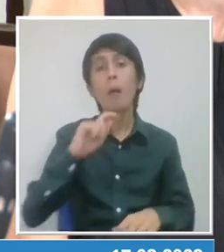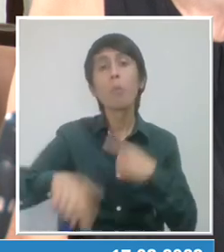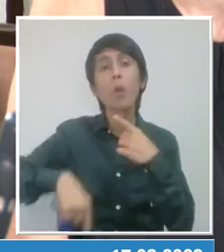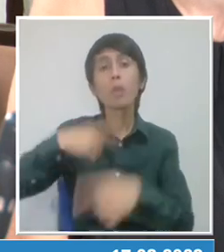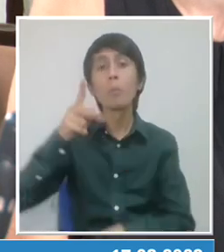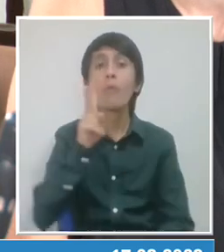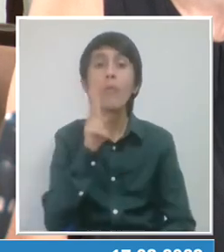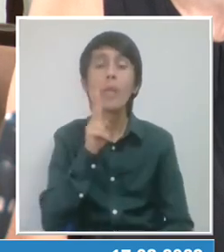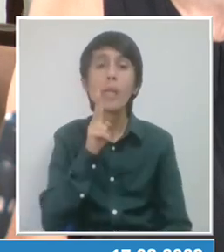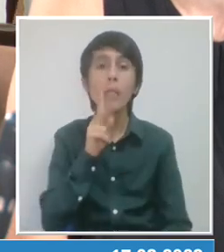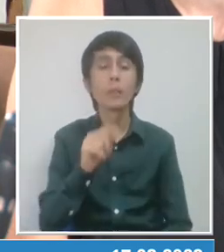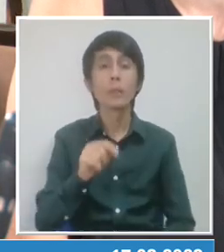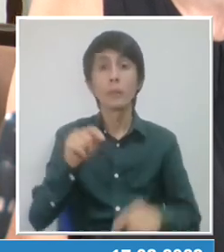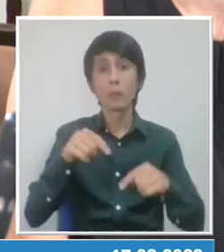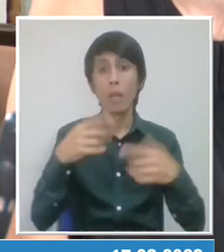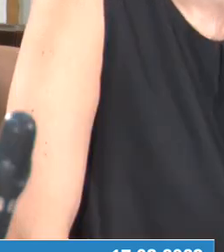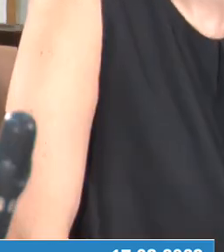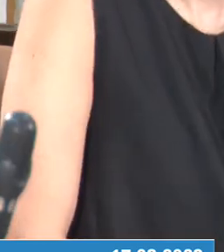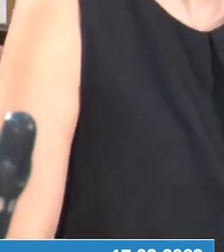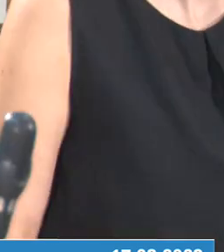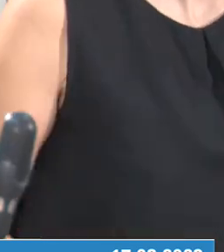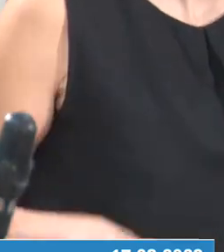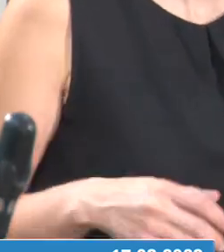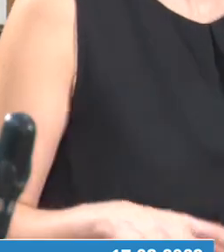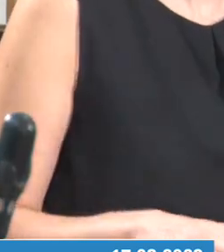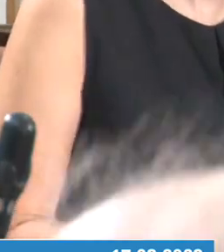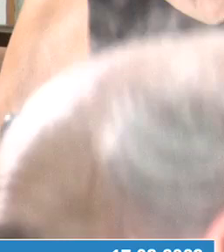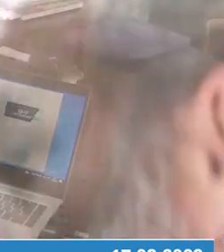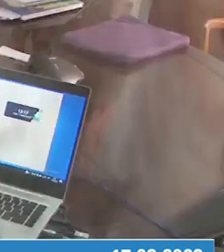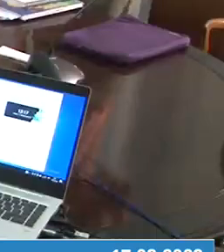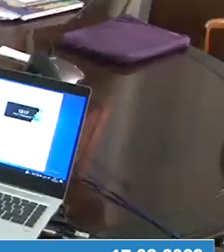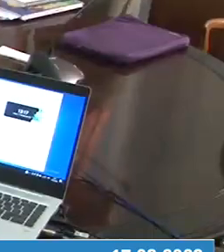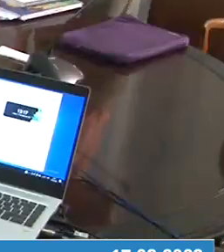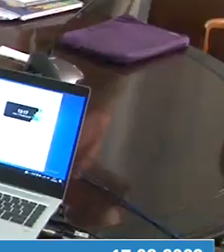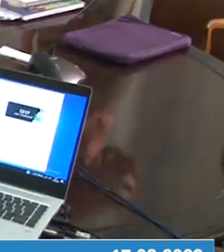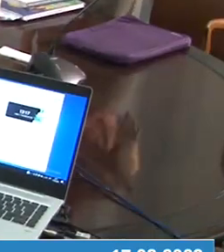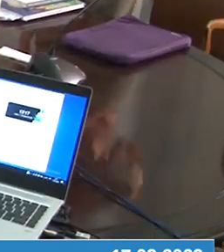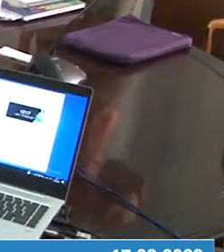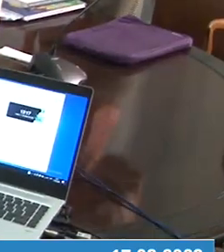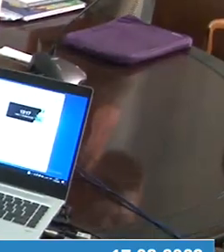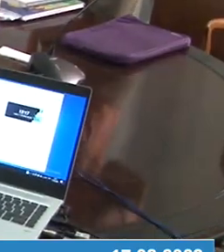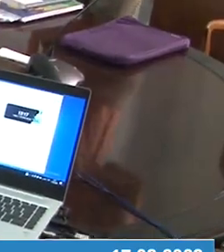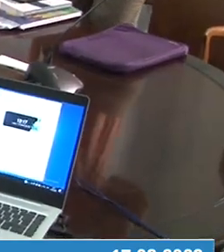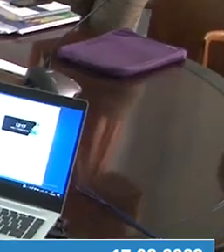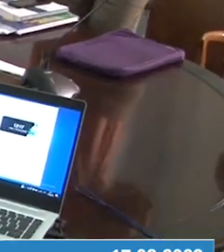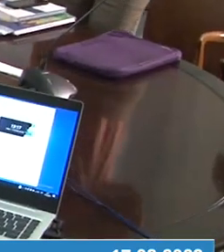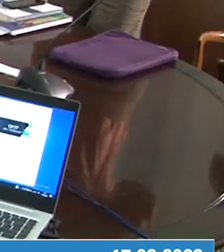objeto de esta sesión, se levanta. Recording stop.